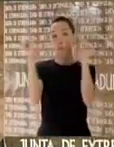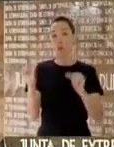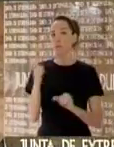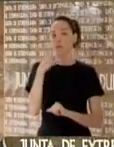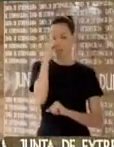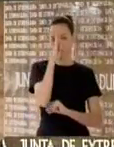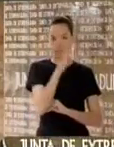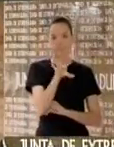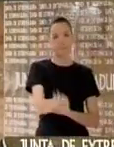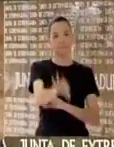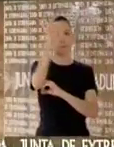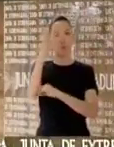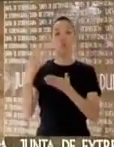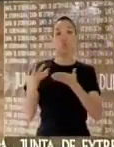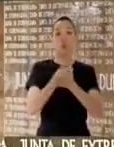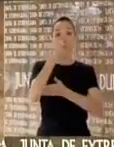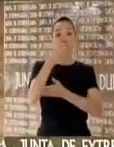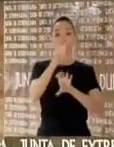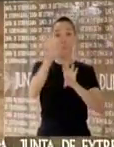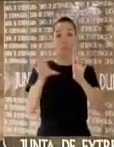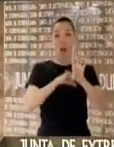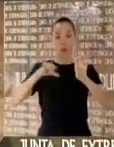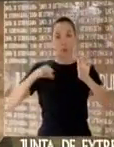todos y cada uno de los presidentes autonómicos somos también Estado.